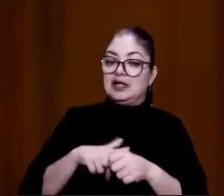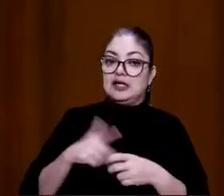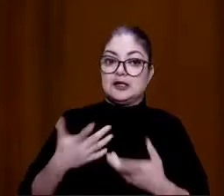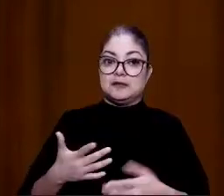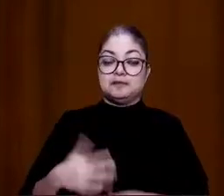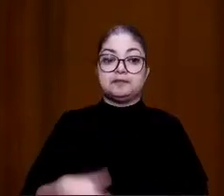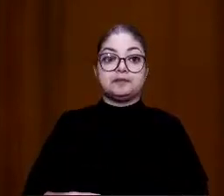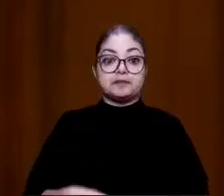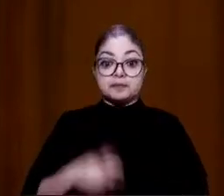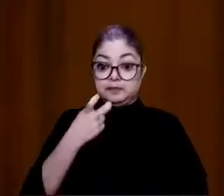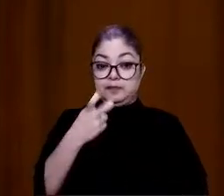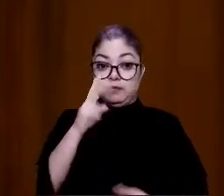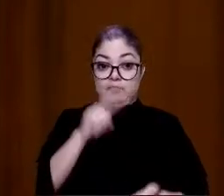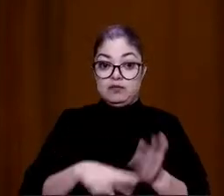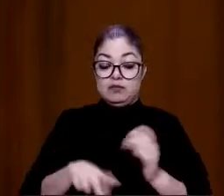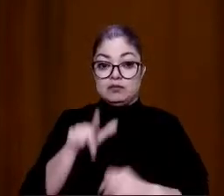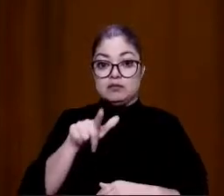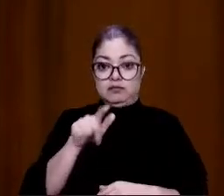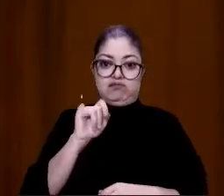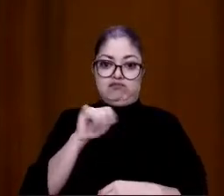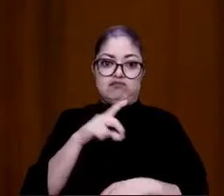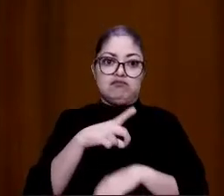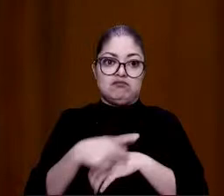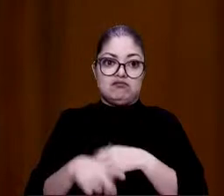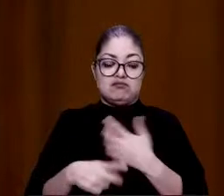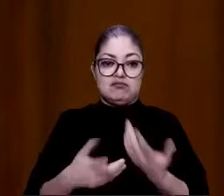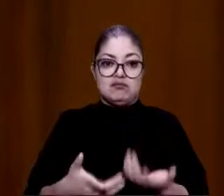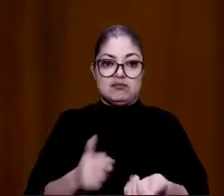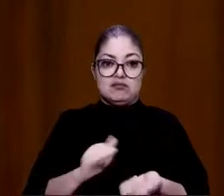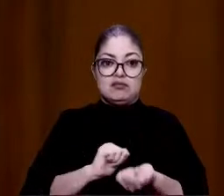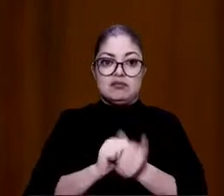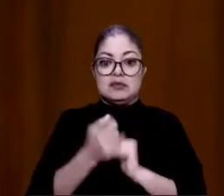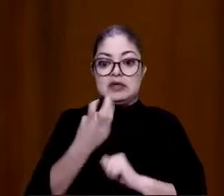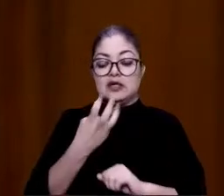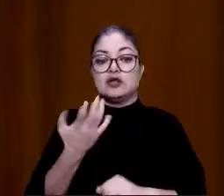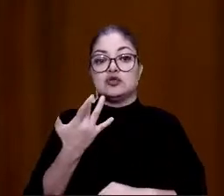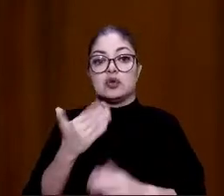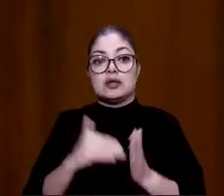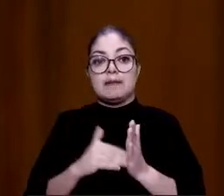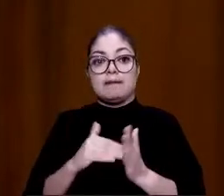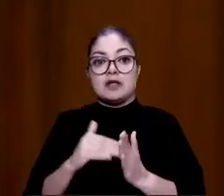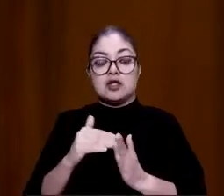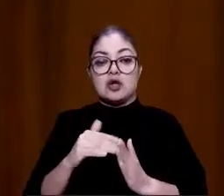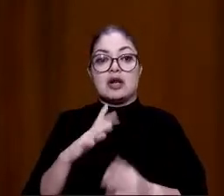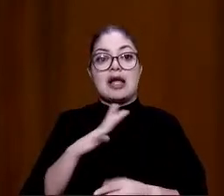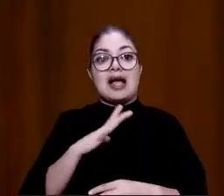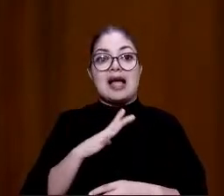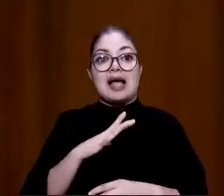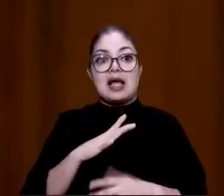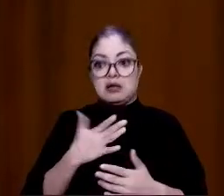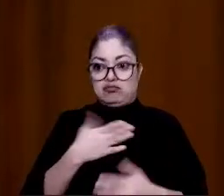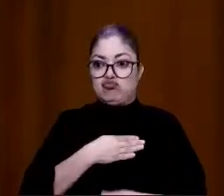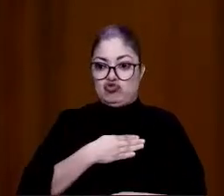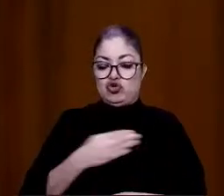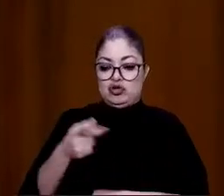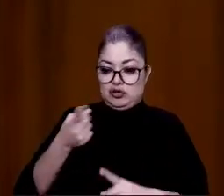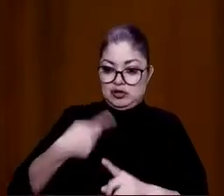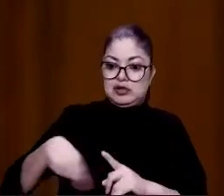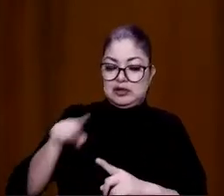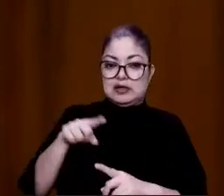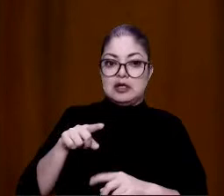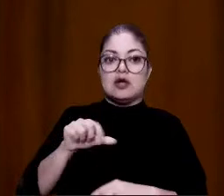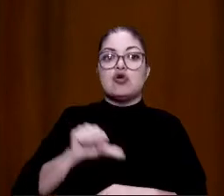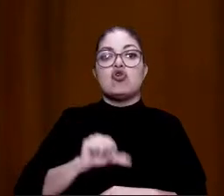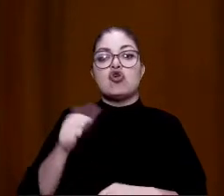Ese en 2017 se dañó en efecto ese puente, se metieron 340 millones y está en buenas condiciones. ¿Cuál es el tema con el